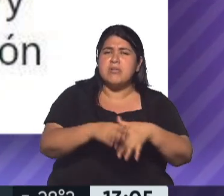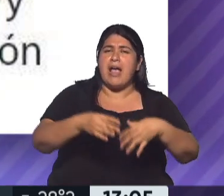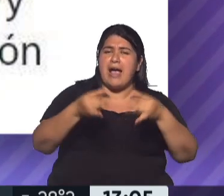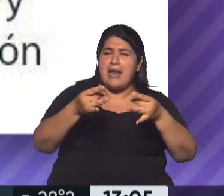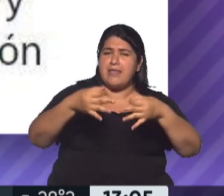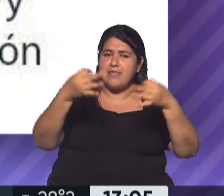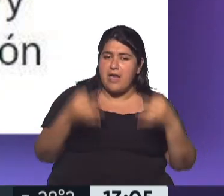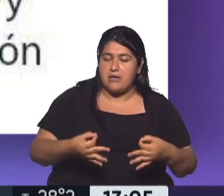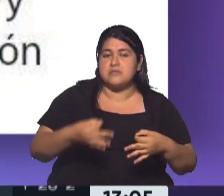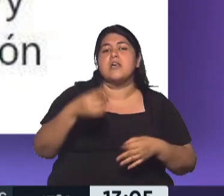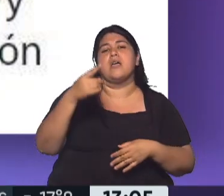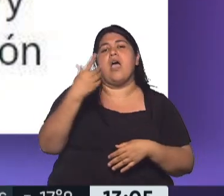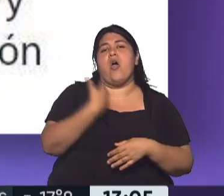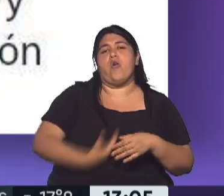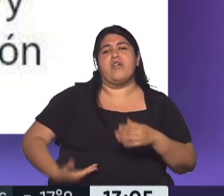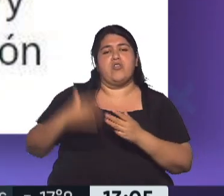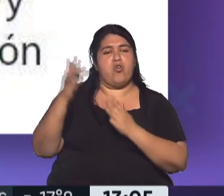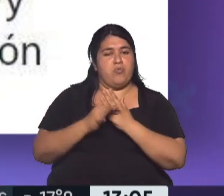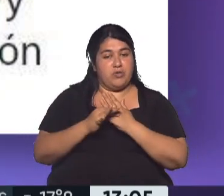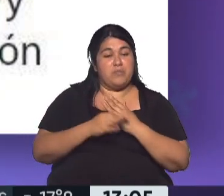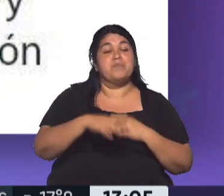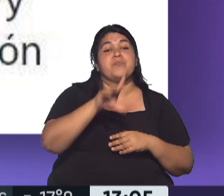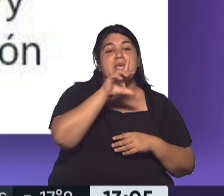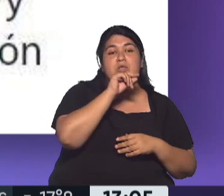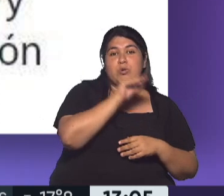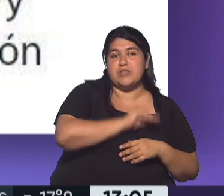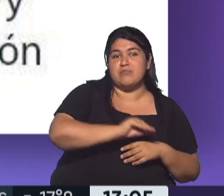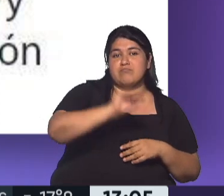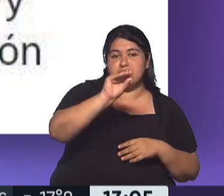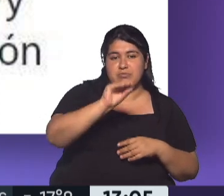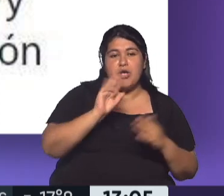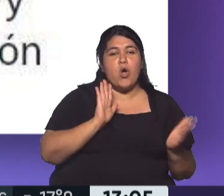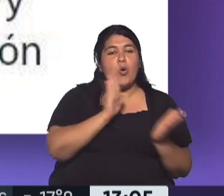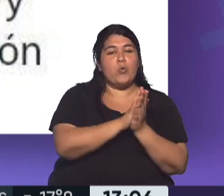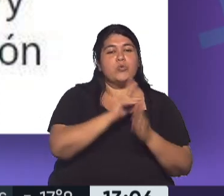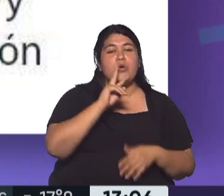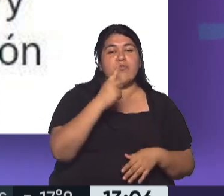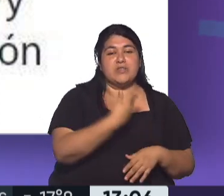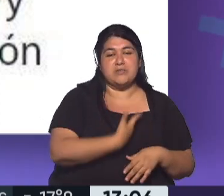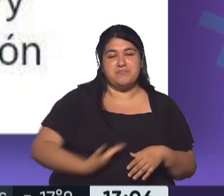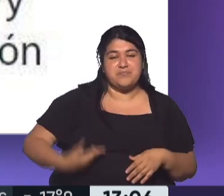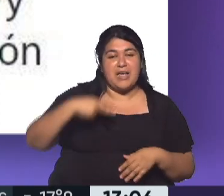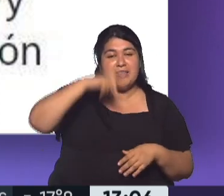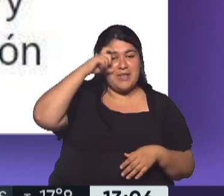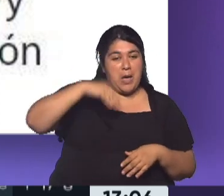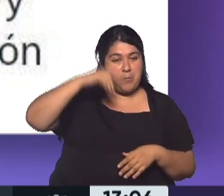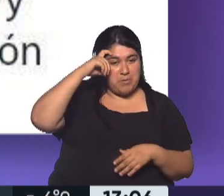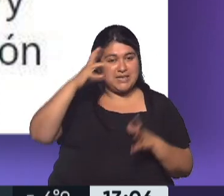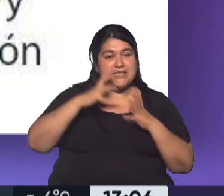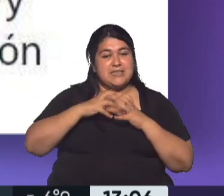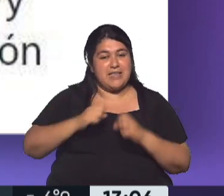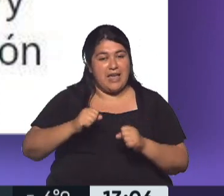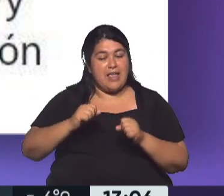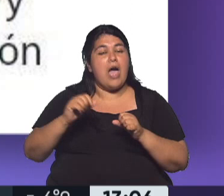también el compromiso del Estado. El posteo de Juan Mansur, el jefe de gabinete, junto al vicejefe de gabinete Jorge Neme, la secretaria de Medios